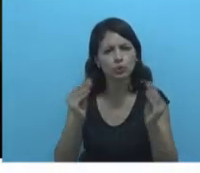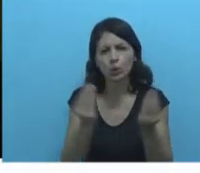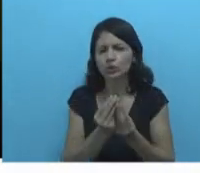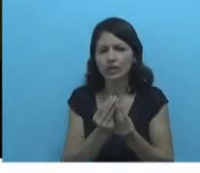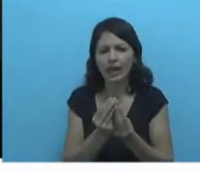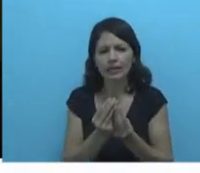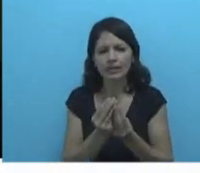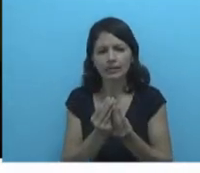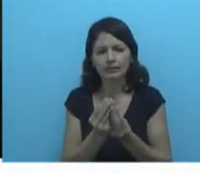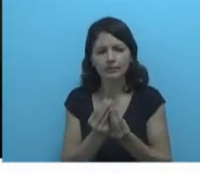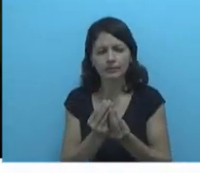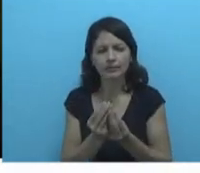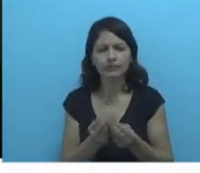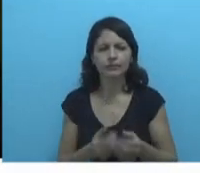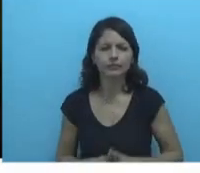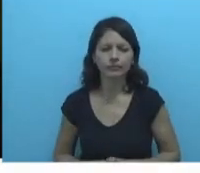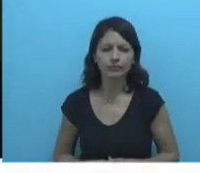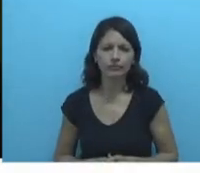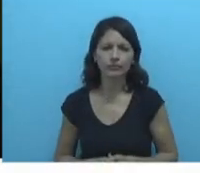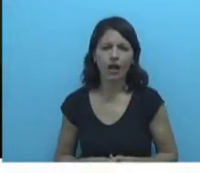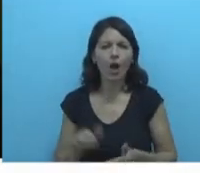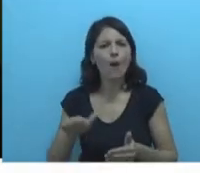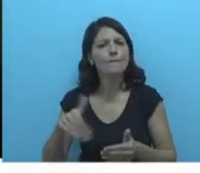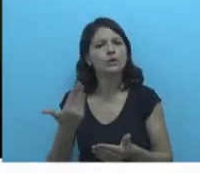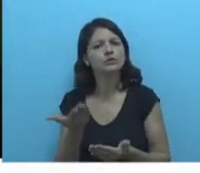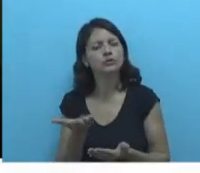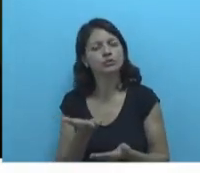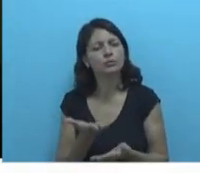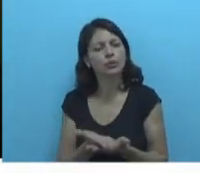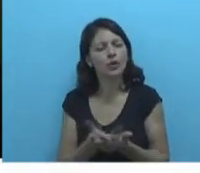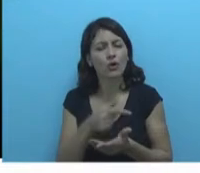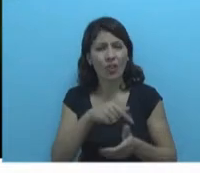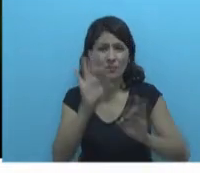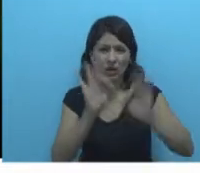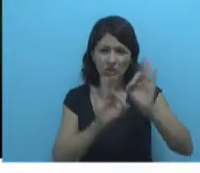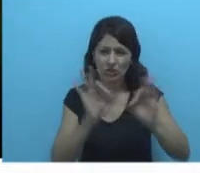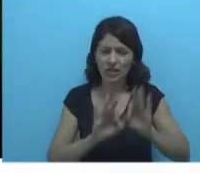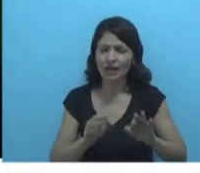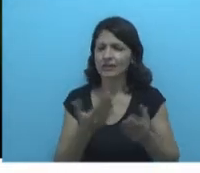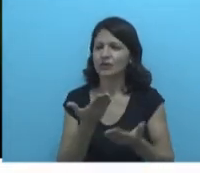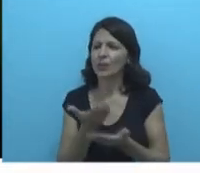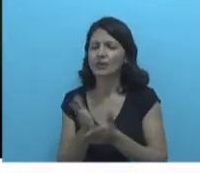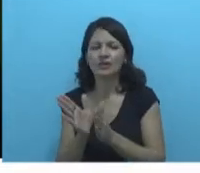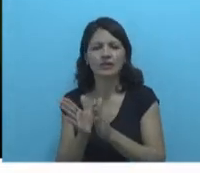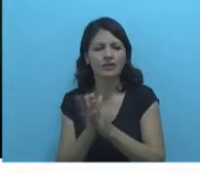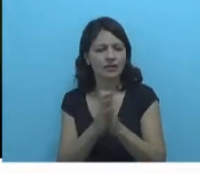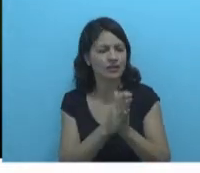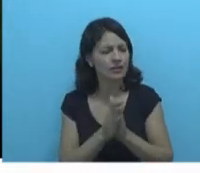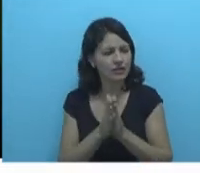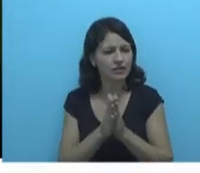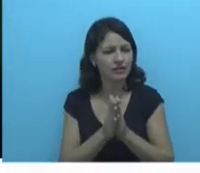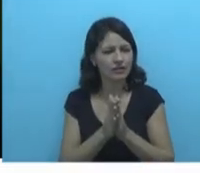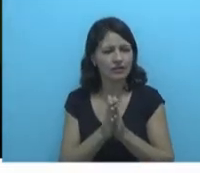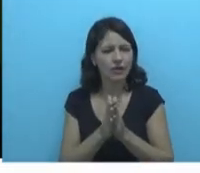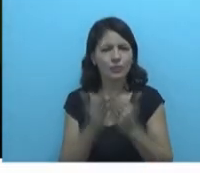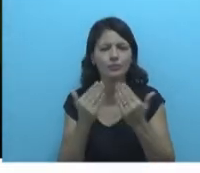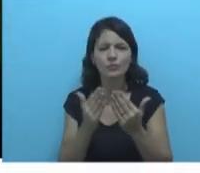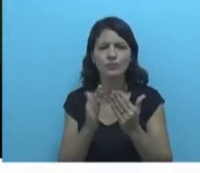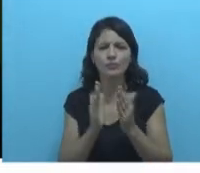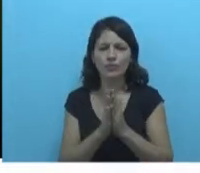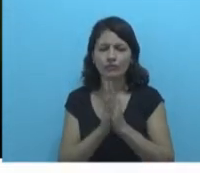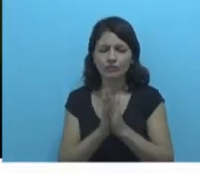solución. Por eso la propuesta, y solicito a los diputados y diputadas que